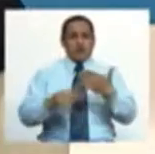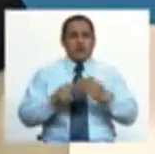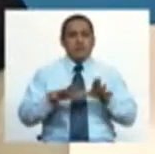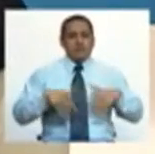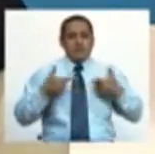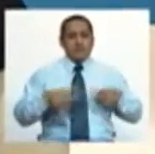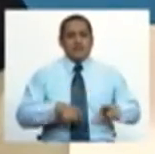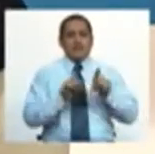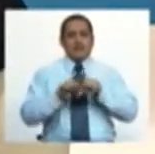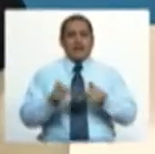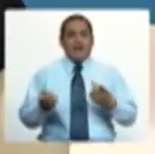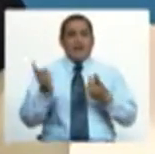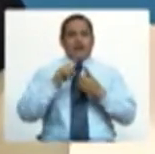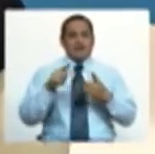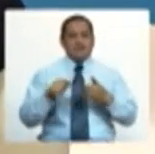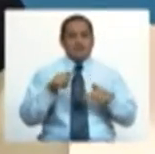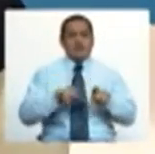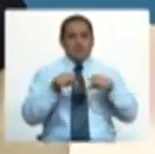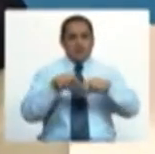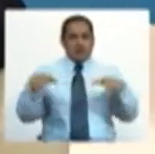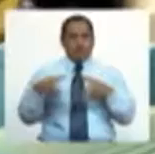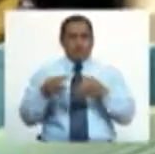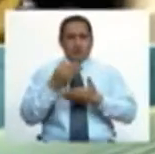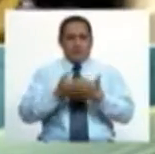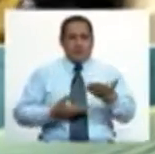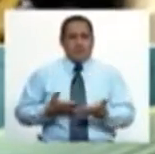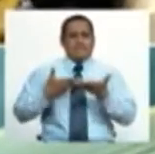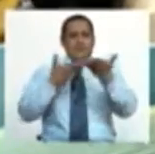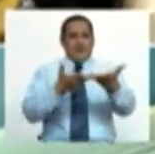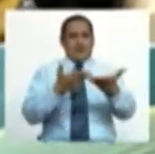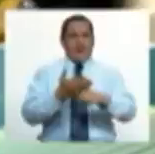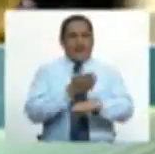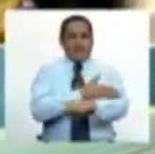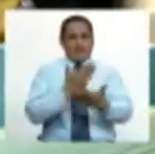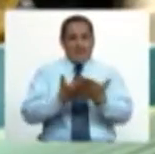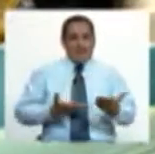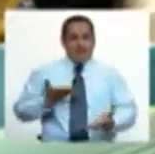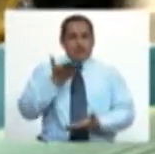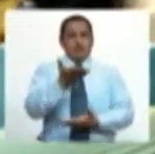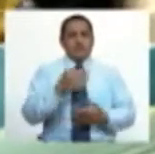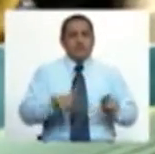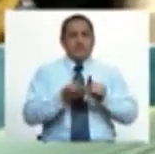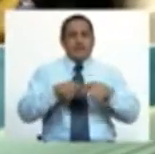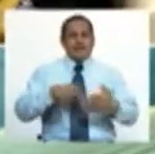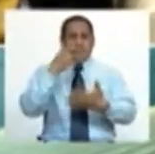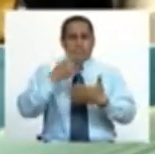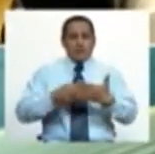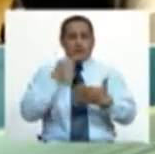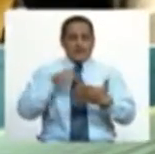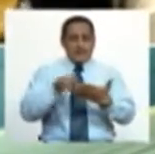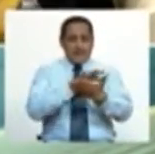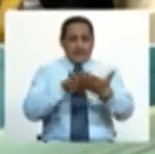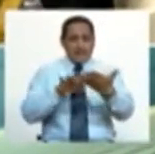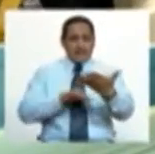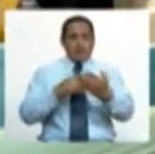inadmisible y podía incluso hasta salir vencedora. Claro, porque estaba el escrito, estaba la apelación ahí. Y lo que se evaluaba era lo que está por